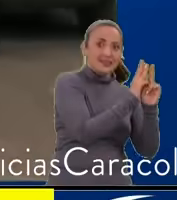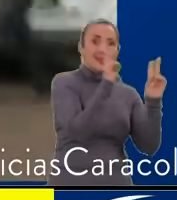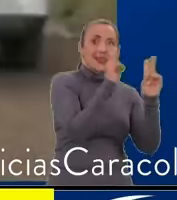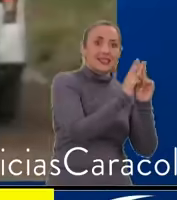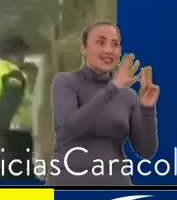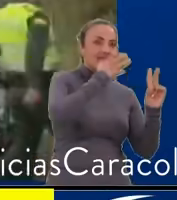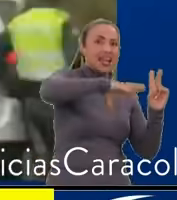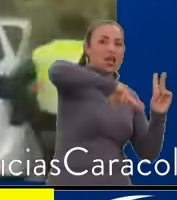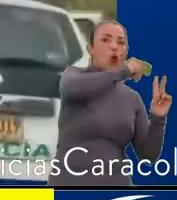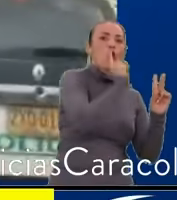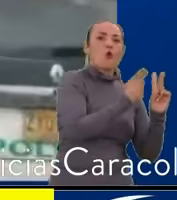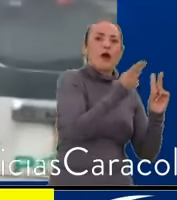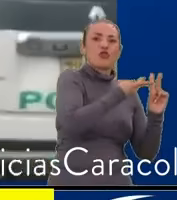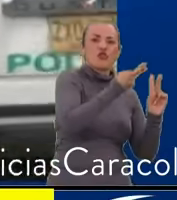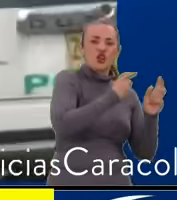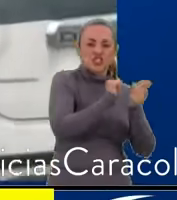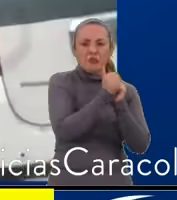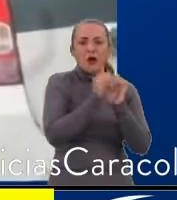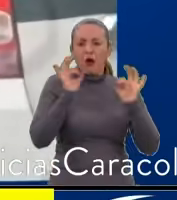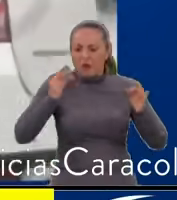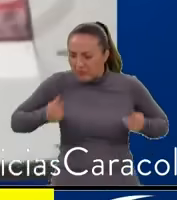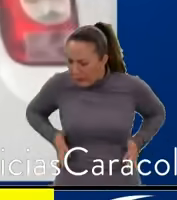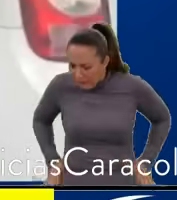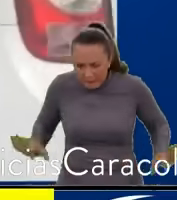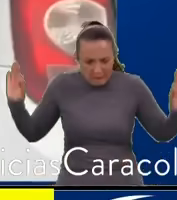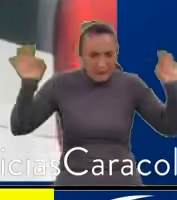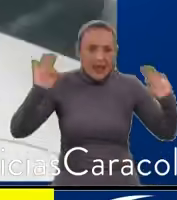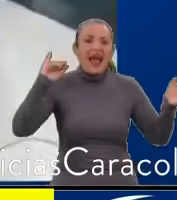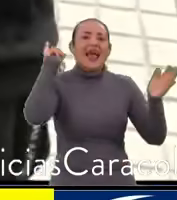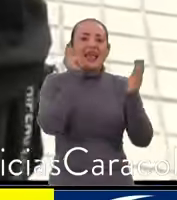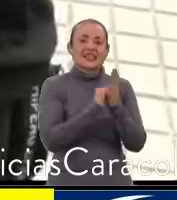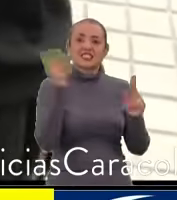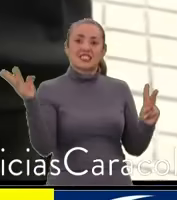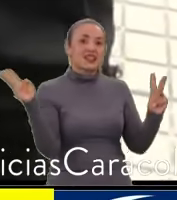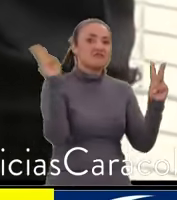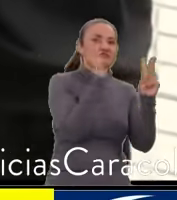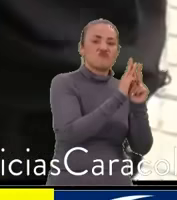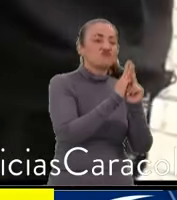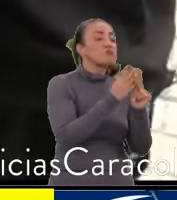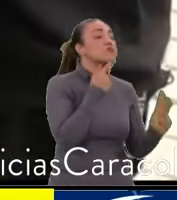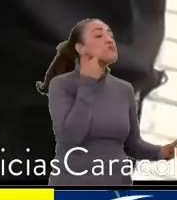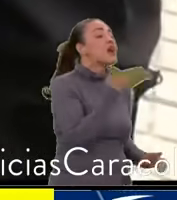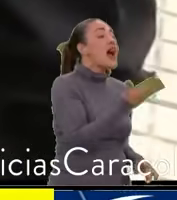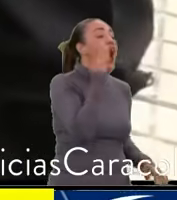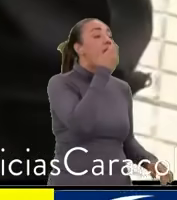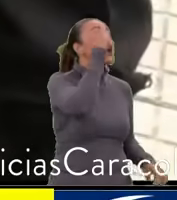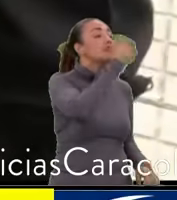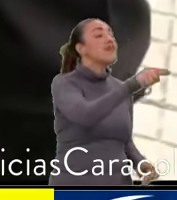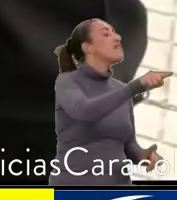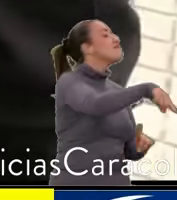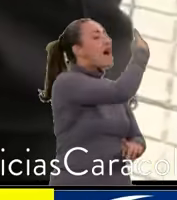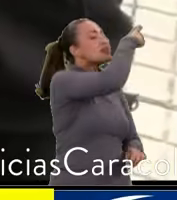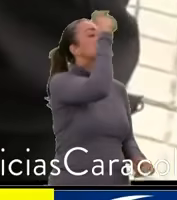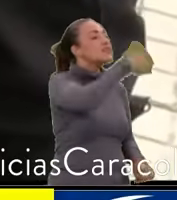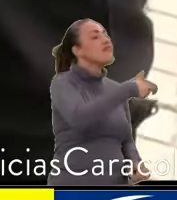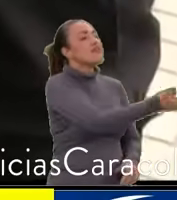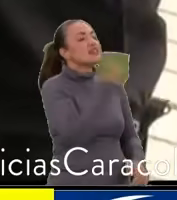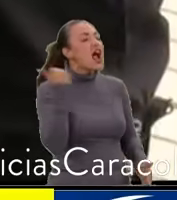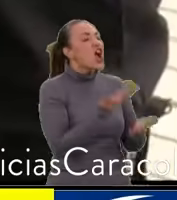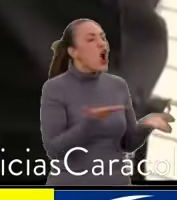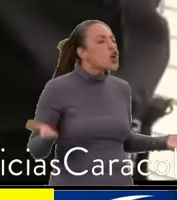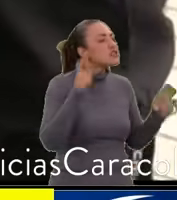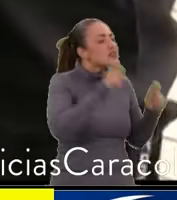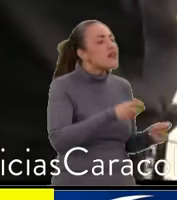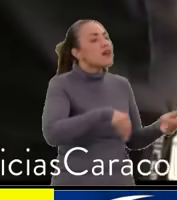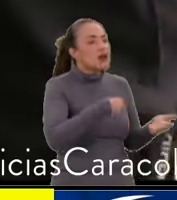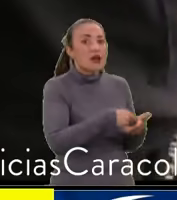haciendo deportes, pues no llevaban nada de valor consigo y por eso estas personas al parecer le piden a la mujer que se devuelva y les traiga algo de valor. Ella